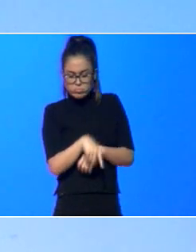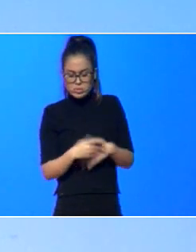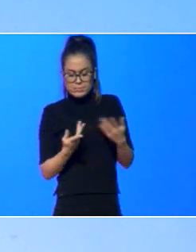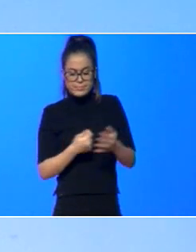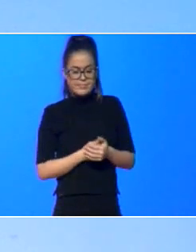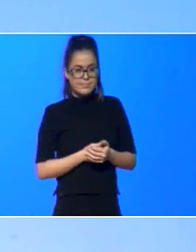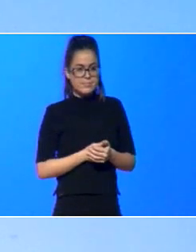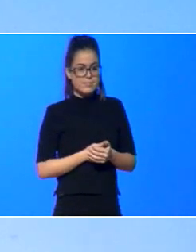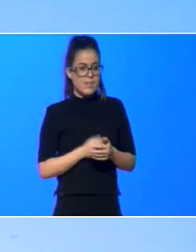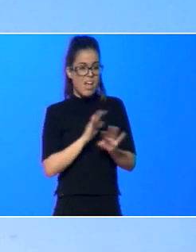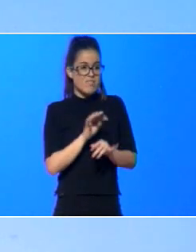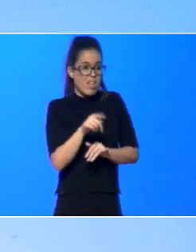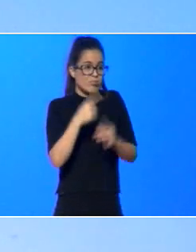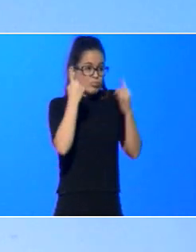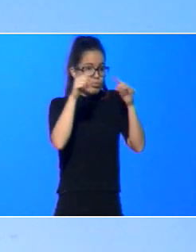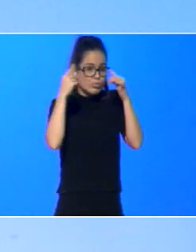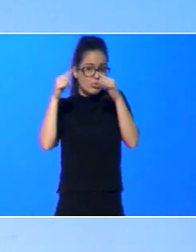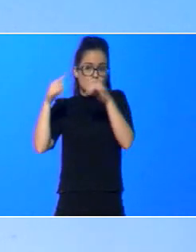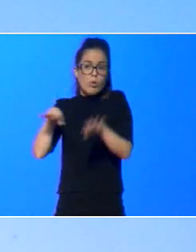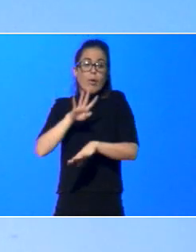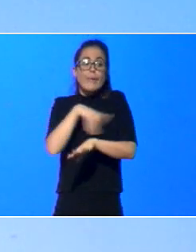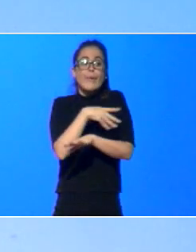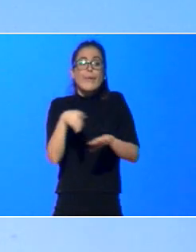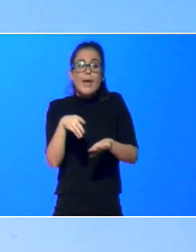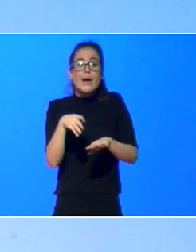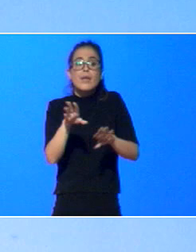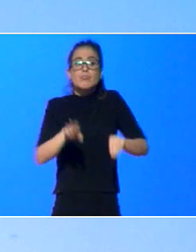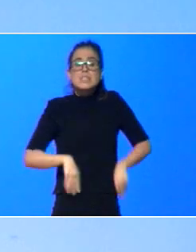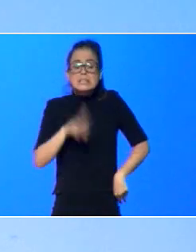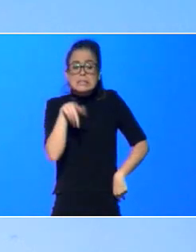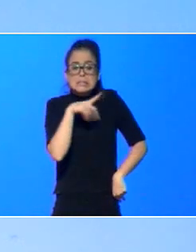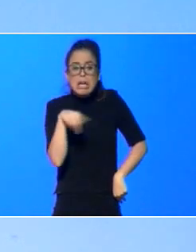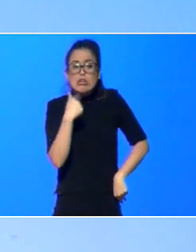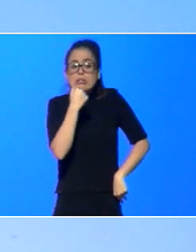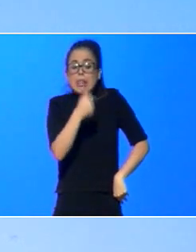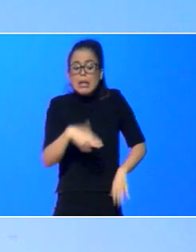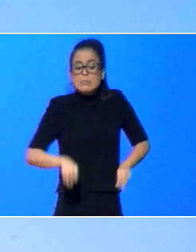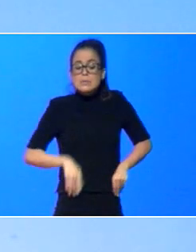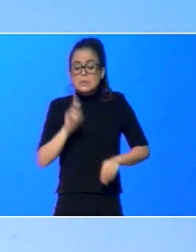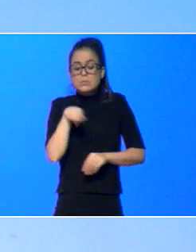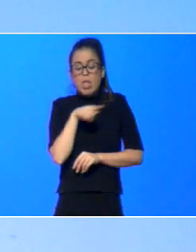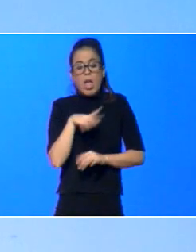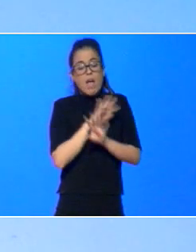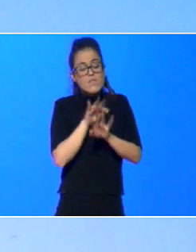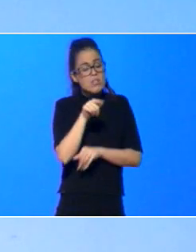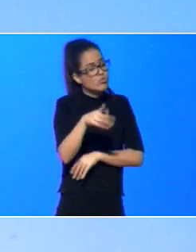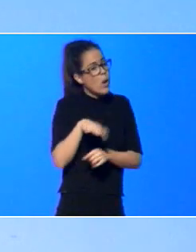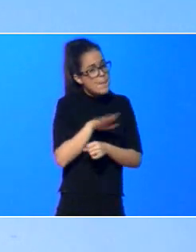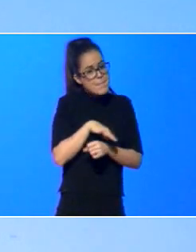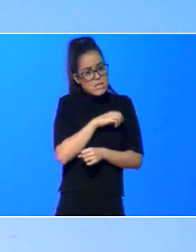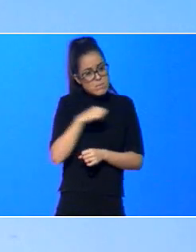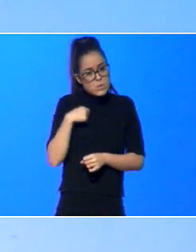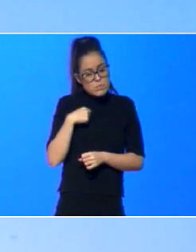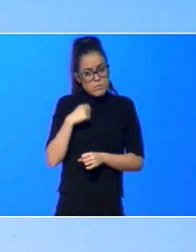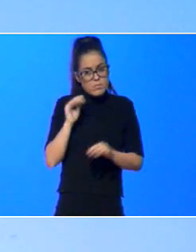eso ya es cuestión tuya no el horario que te pongan y lo que te digan y lo que tal o a ese es el ámbito privado y no pero vamos a ver